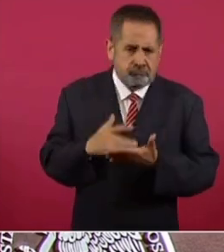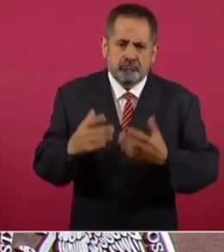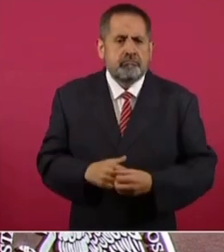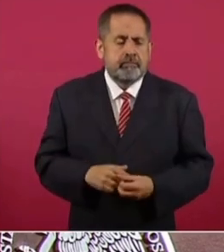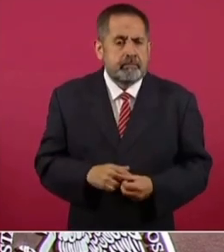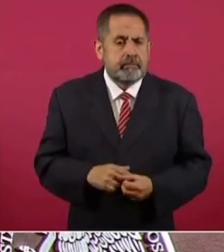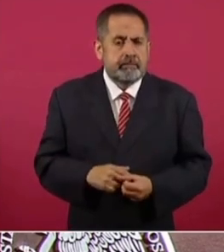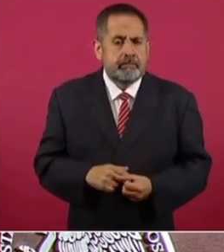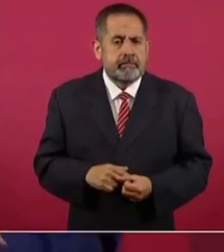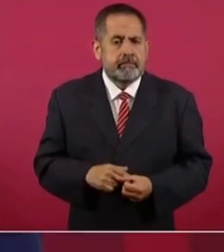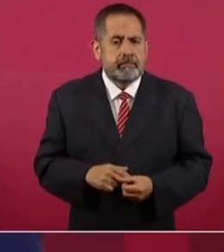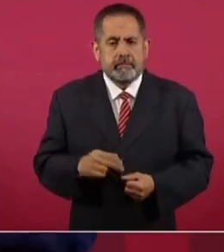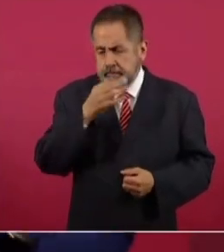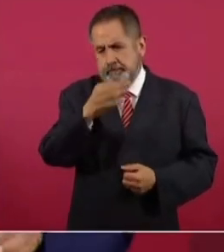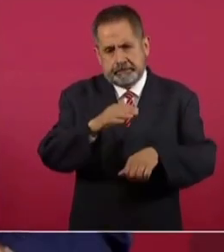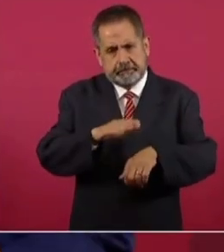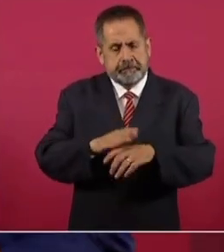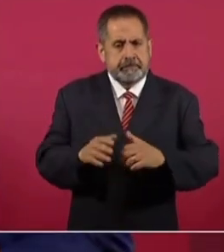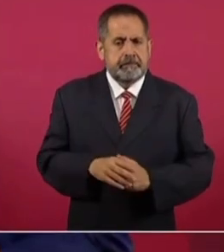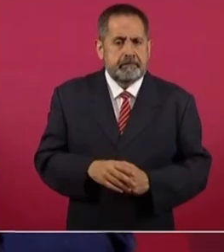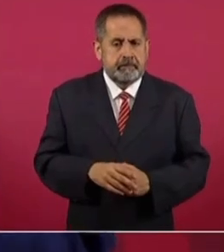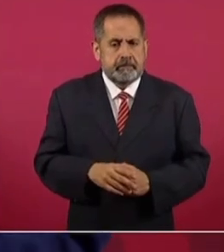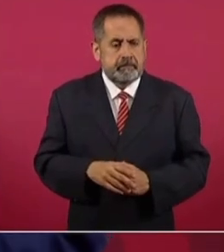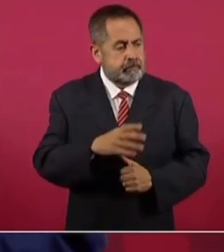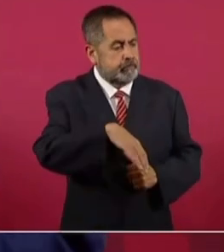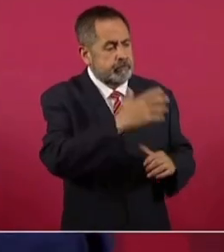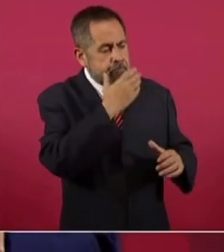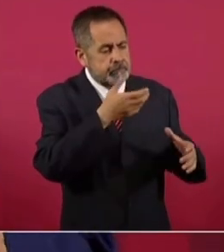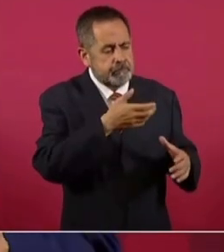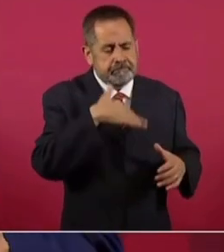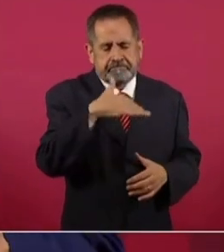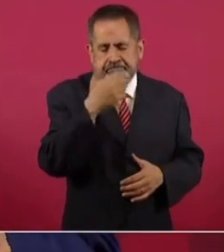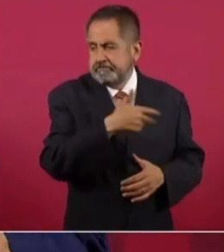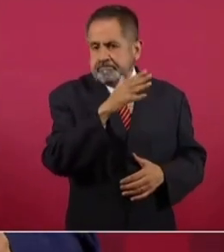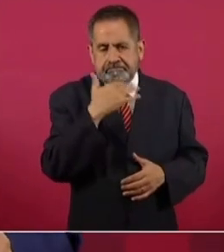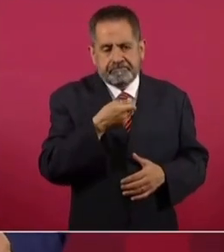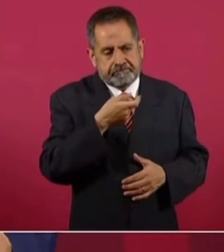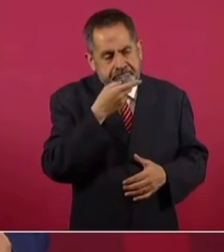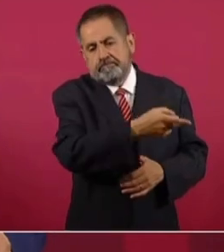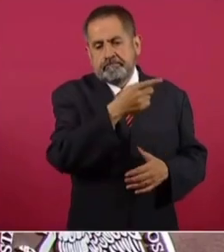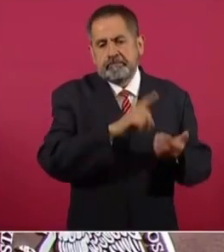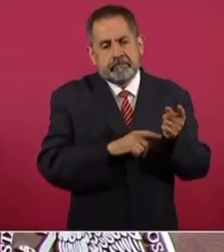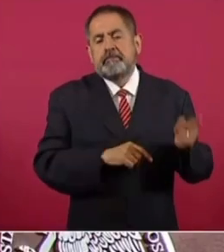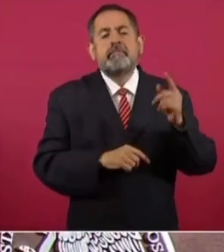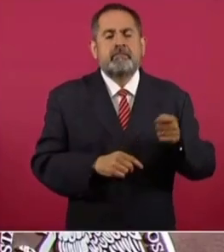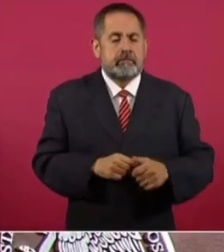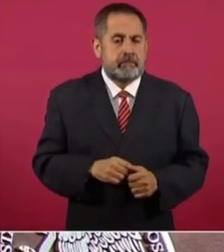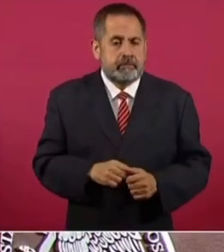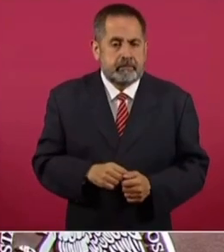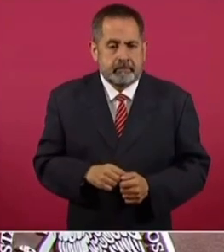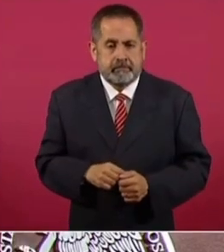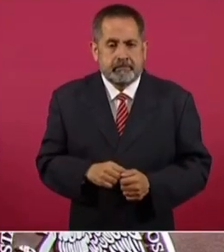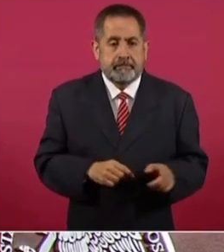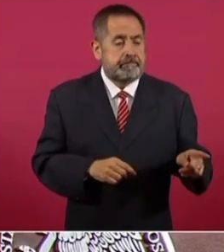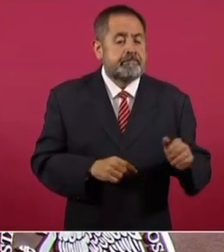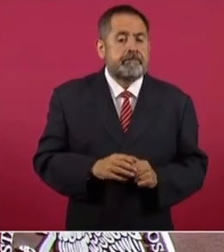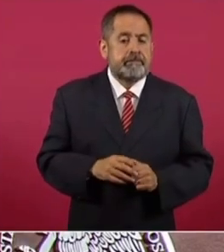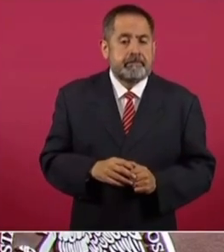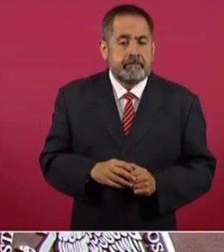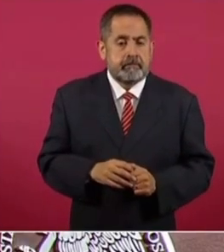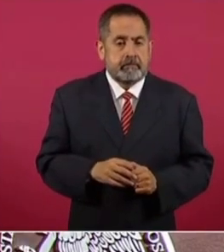y le digo a los conservadores corruptos que no vamos